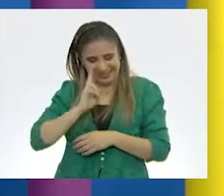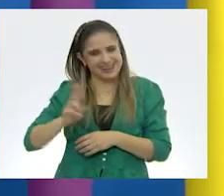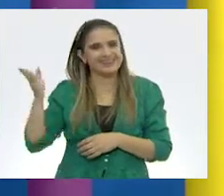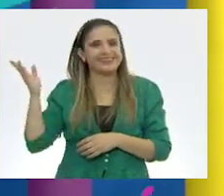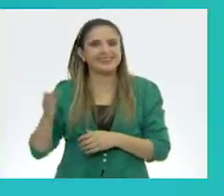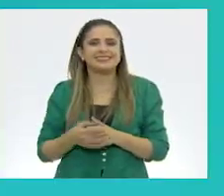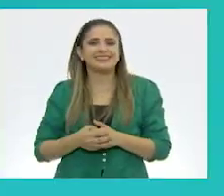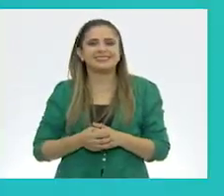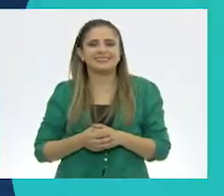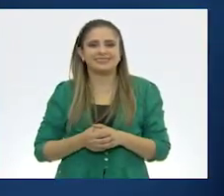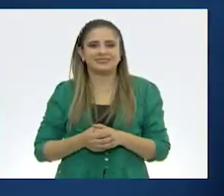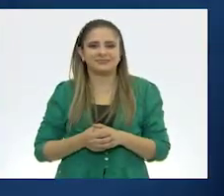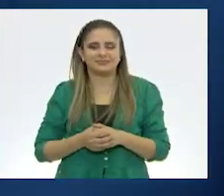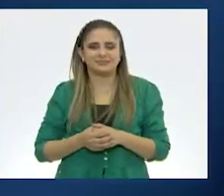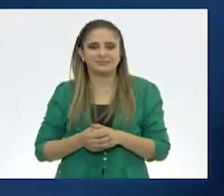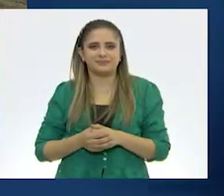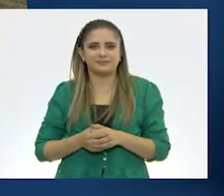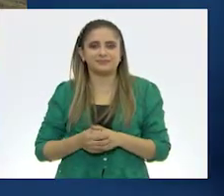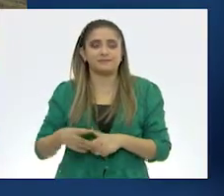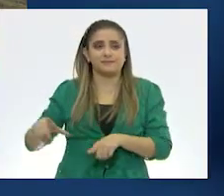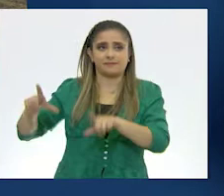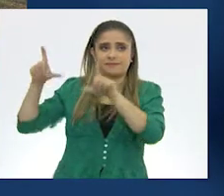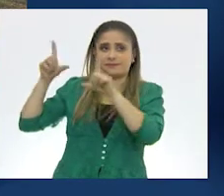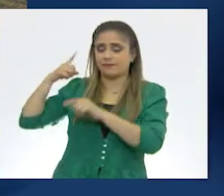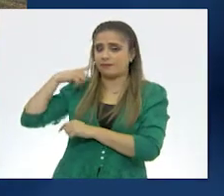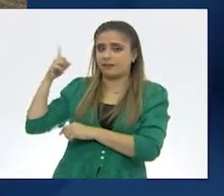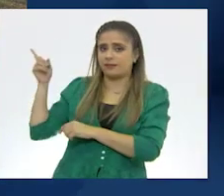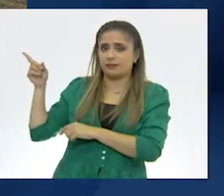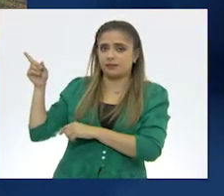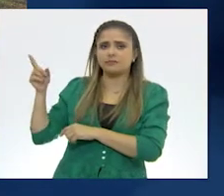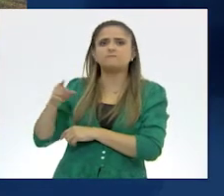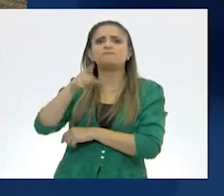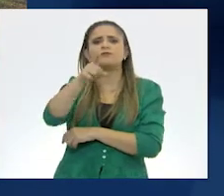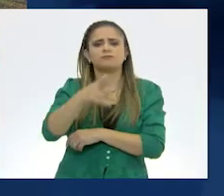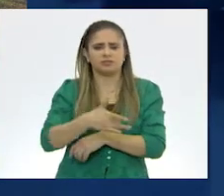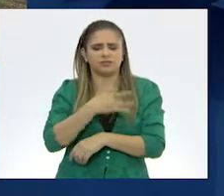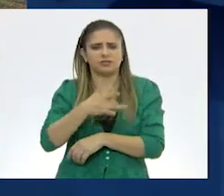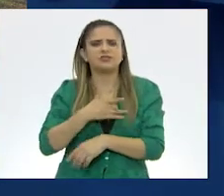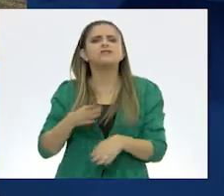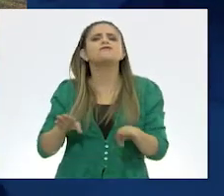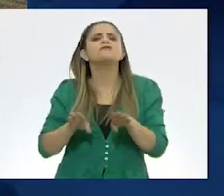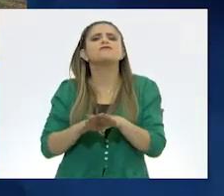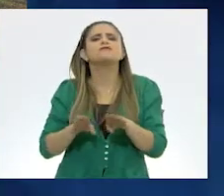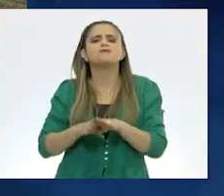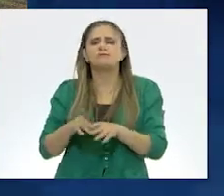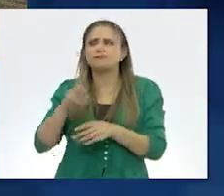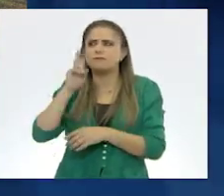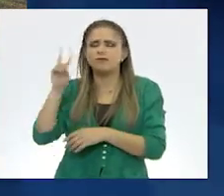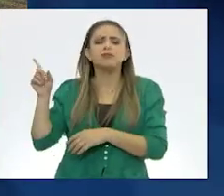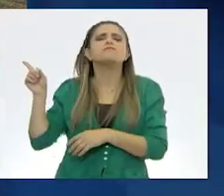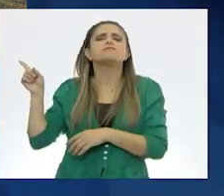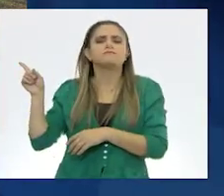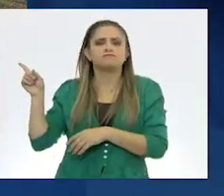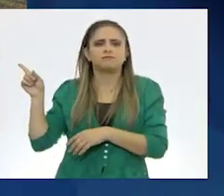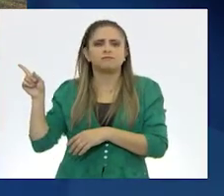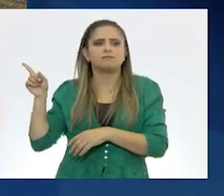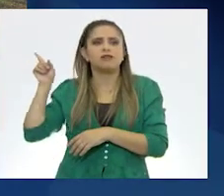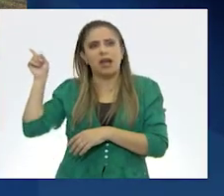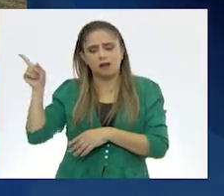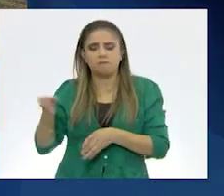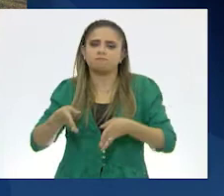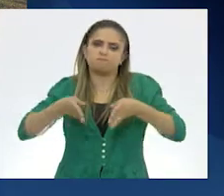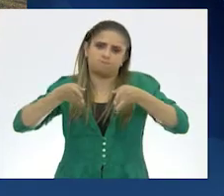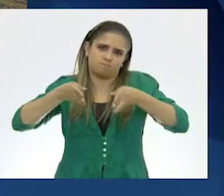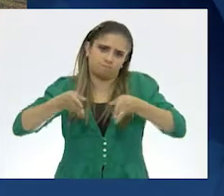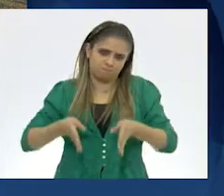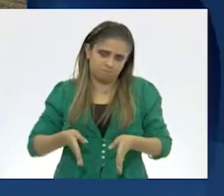verla. En esta primera imagen, ¿cómo lo podrías describir? Es un cementerio,